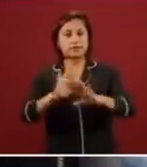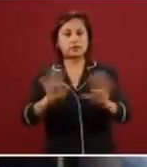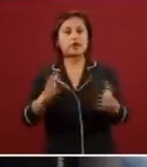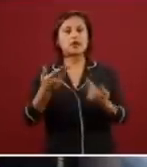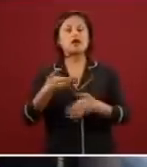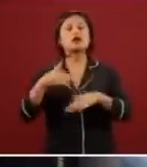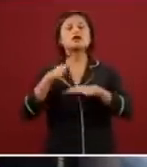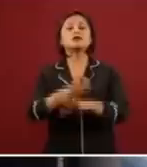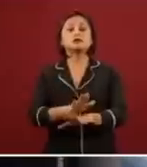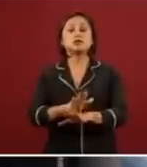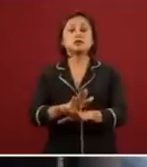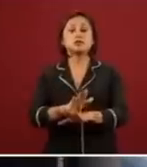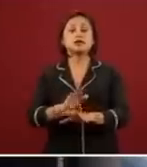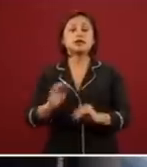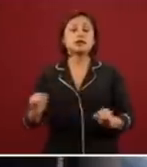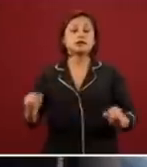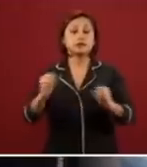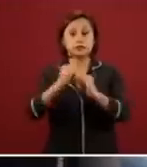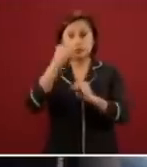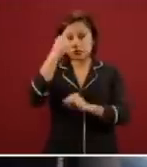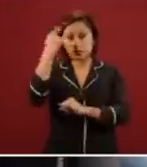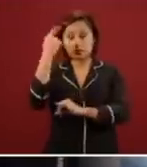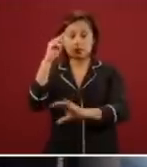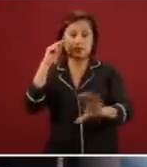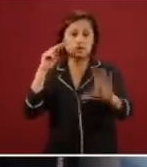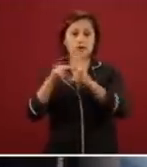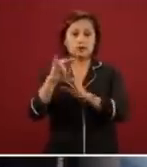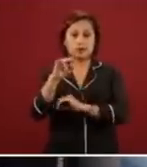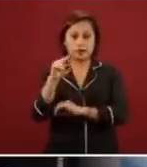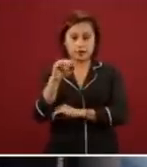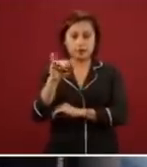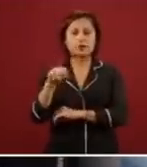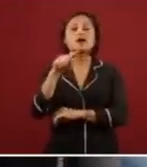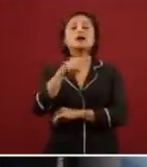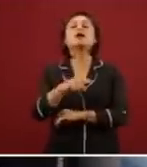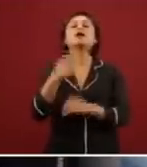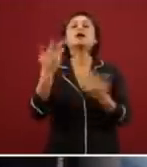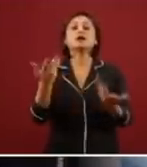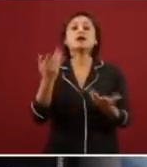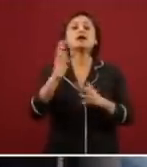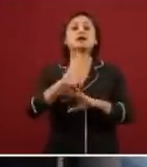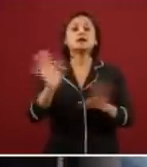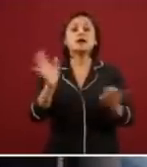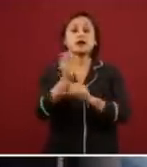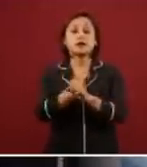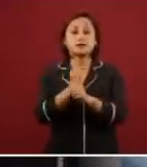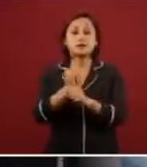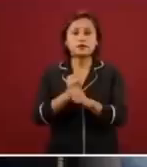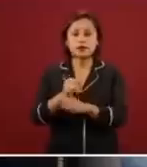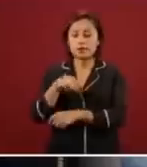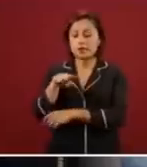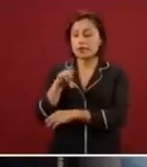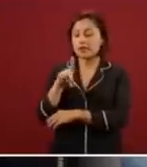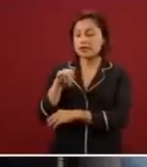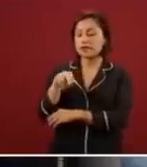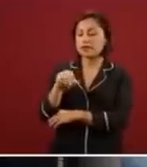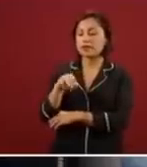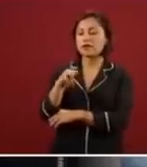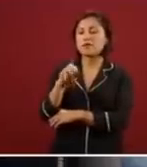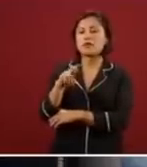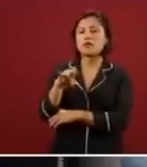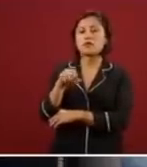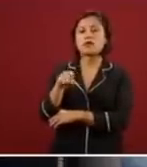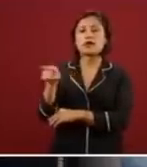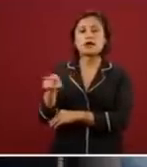la Transparencia, habla de las causas graves que llevaron a Medina Mora a retirarse o a renunciar